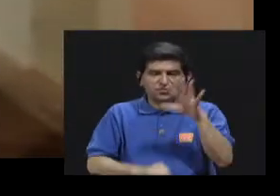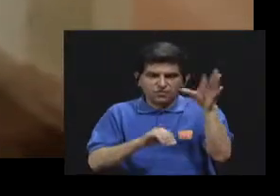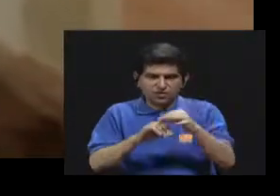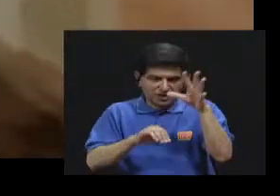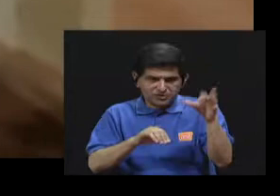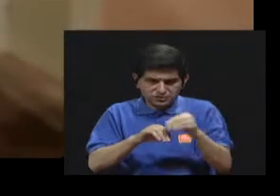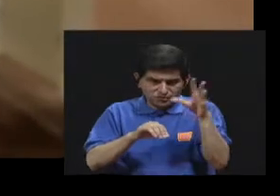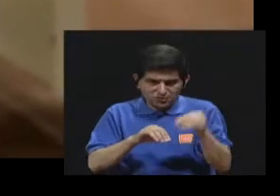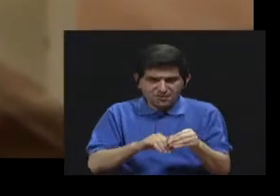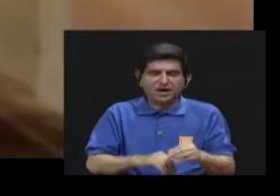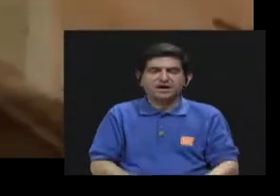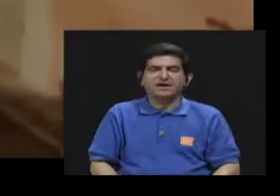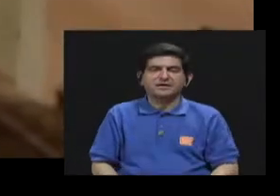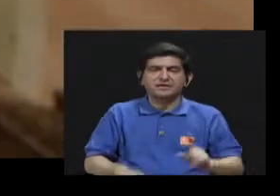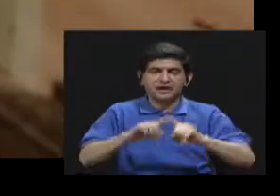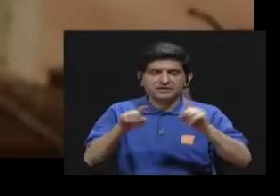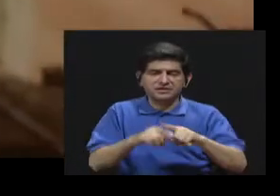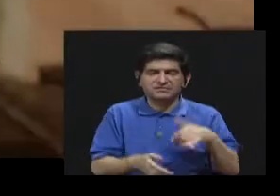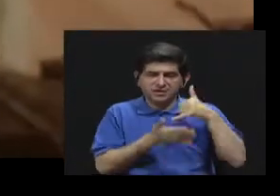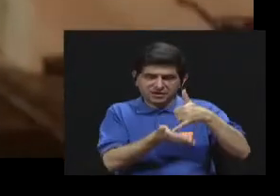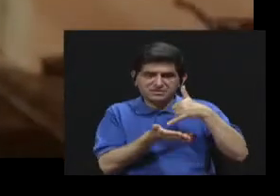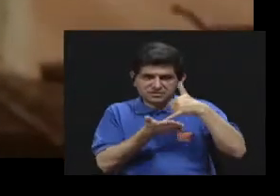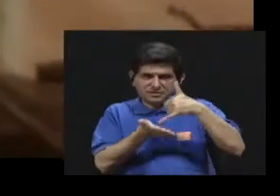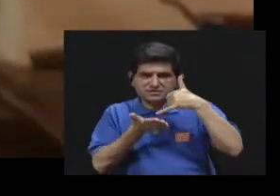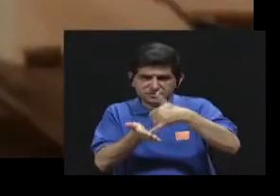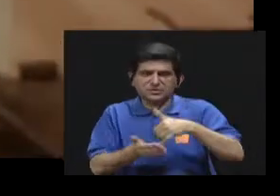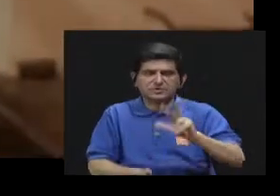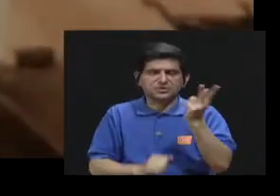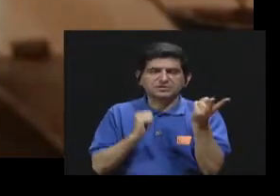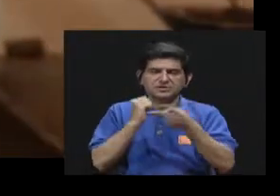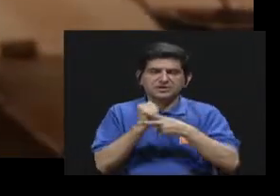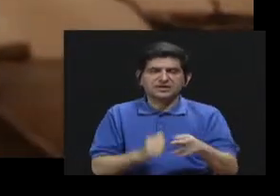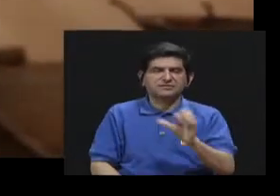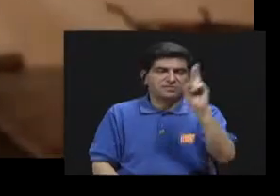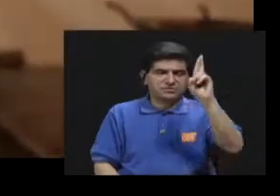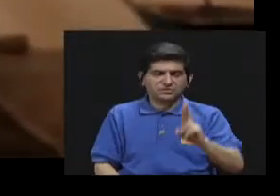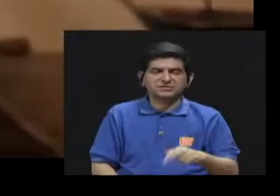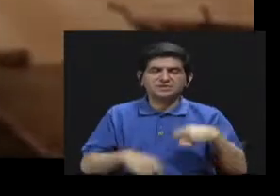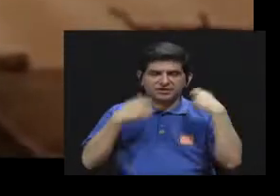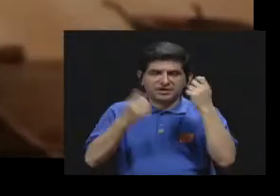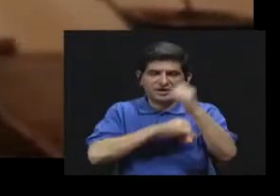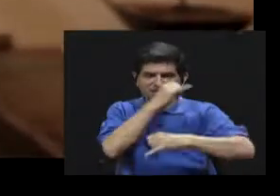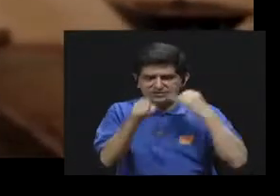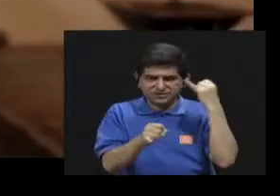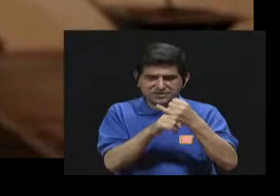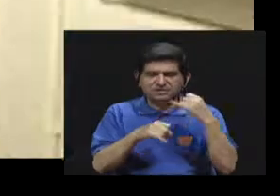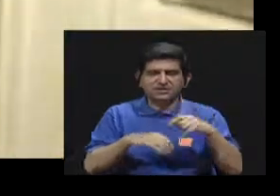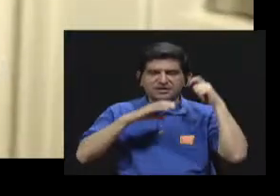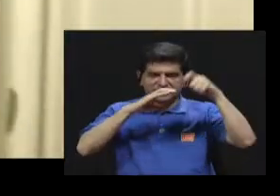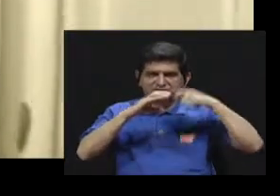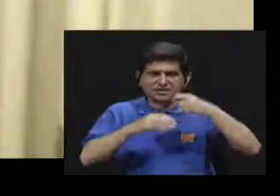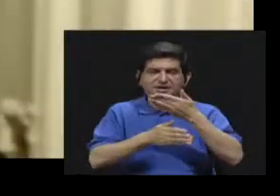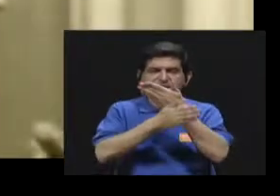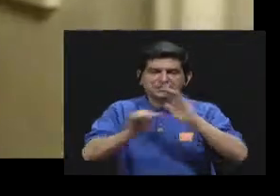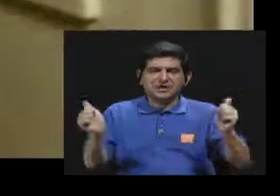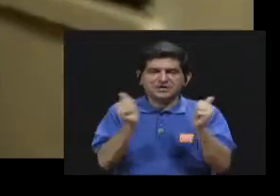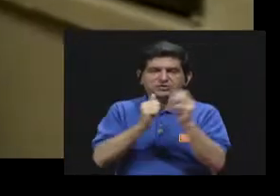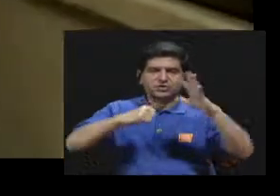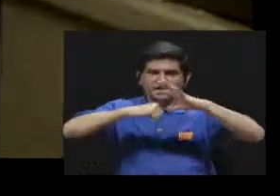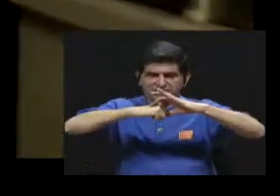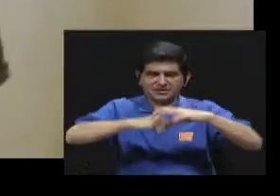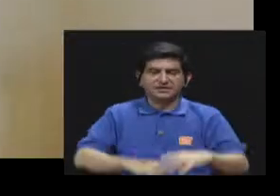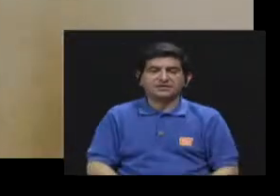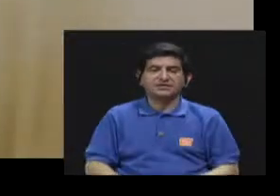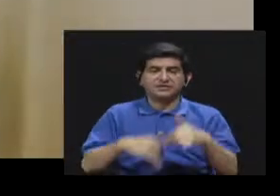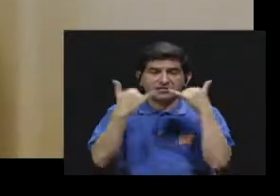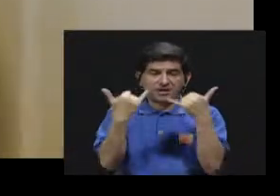méritos o reconocimientos en esta tercera edición del Costa Rica Festival Internacional de Cine Paz con la Tierra. Por ahora, junto con